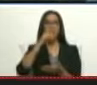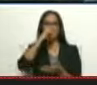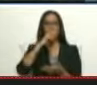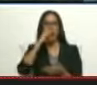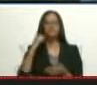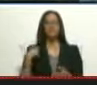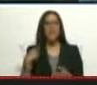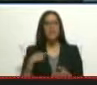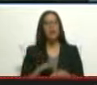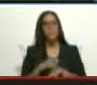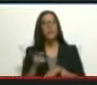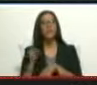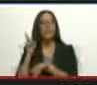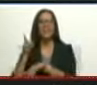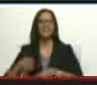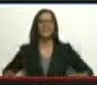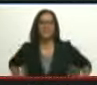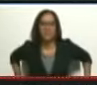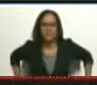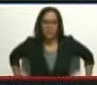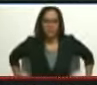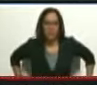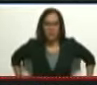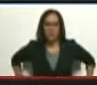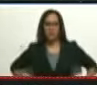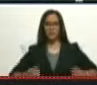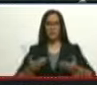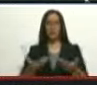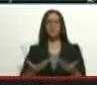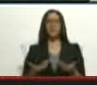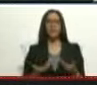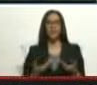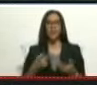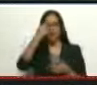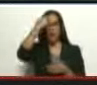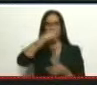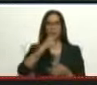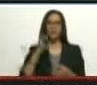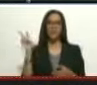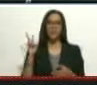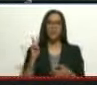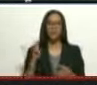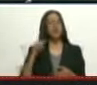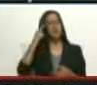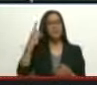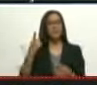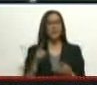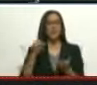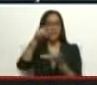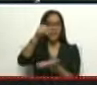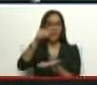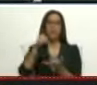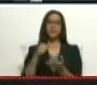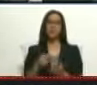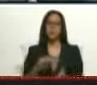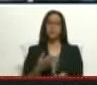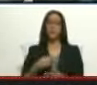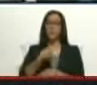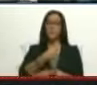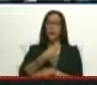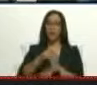venían porque él se los traía al pueblo de Venezuela. Ustedes saben que los CLAT son subsidiados en el 99%